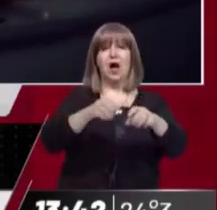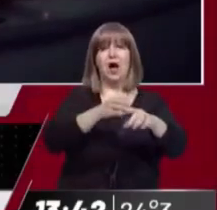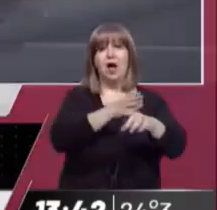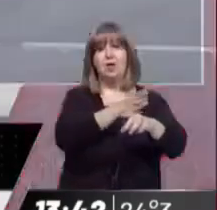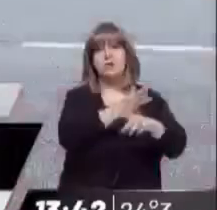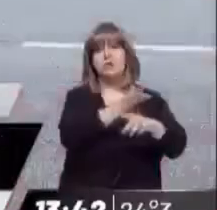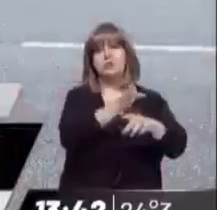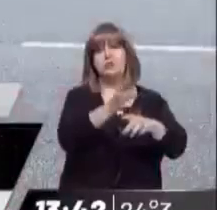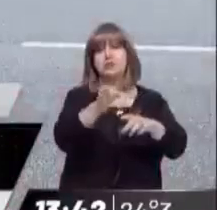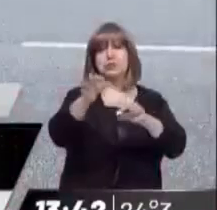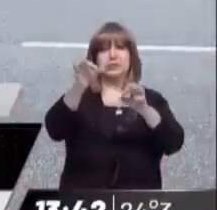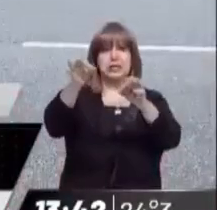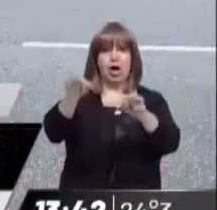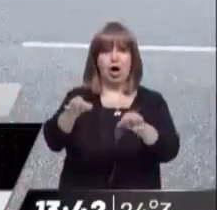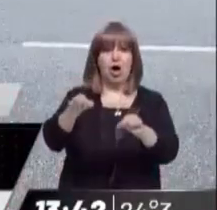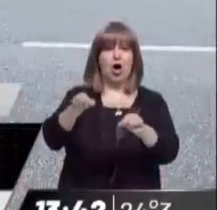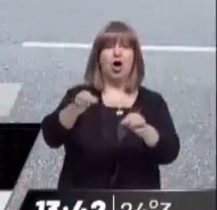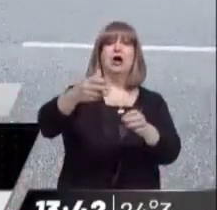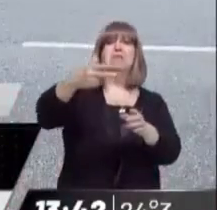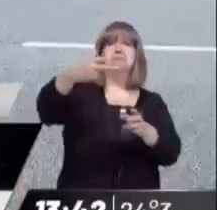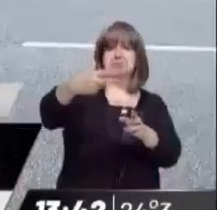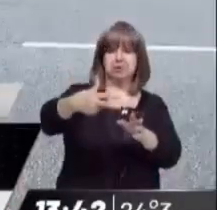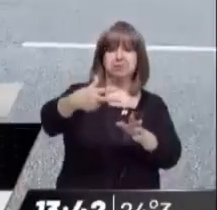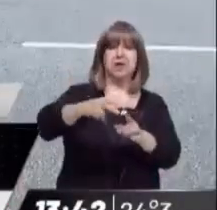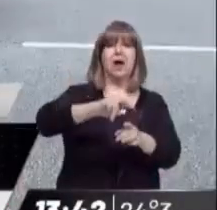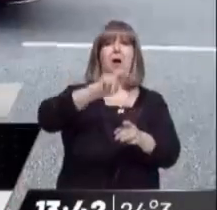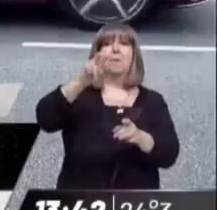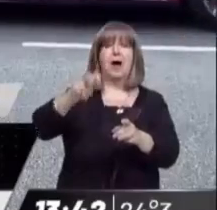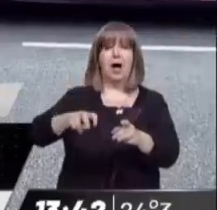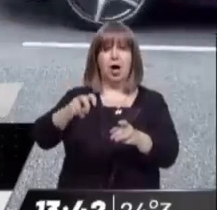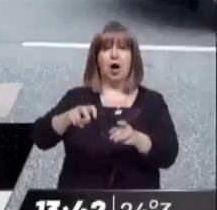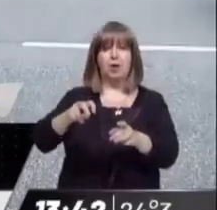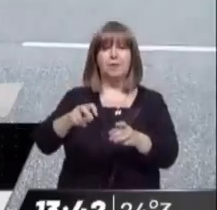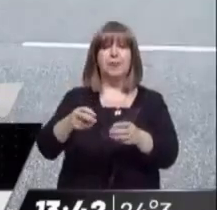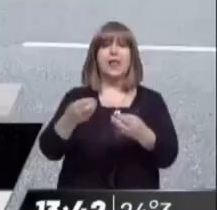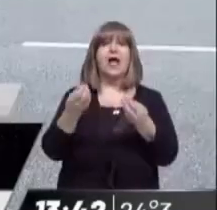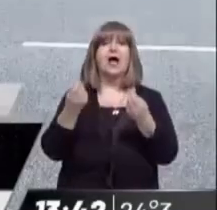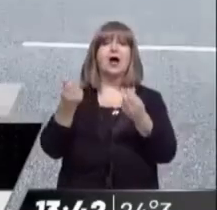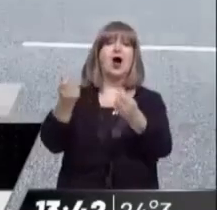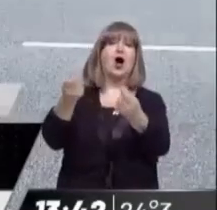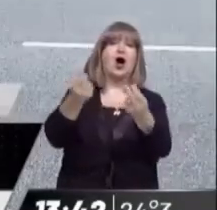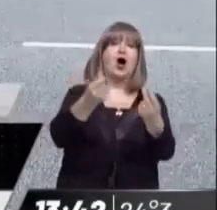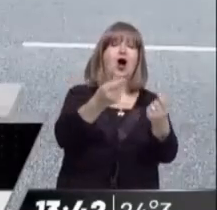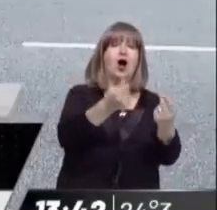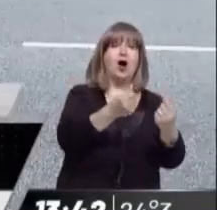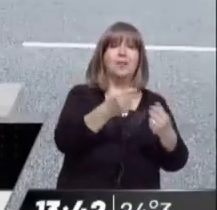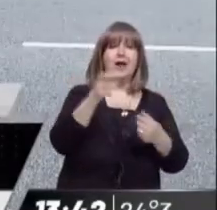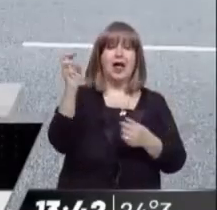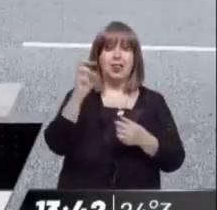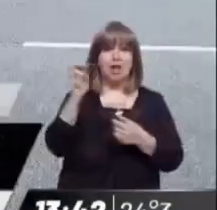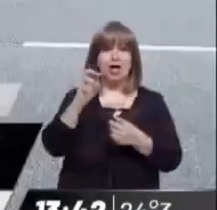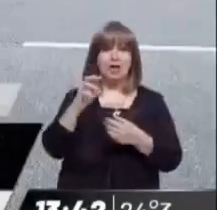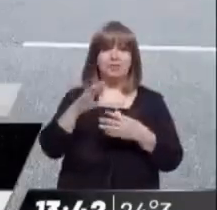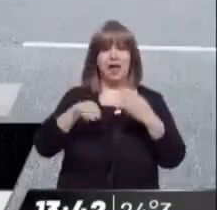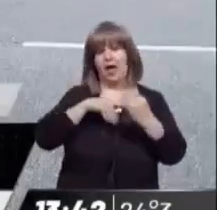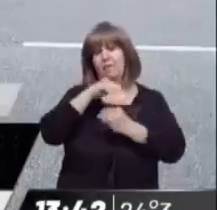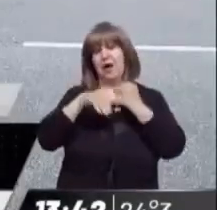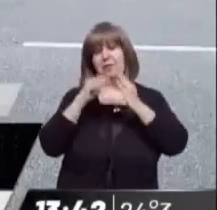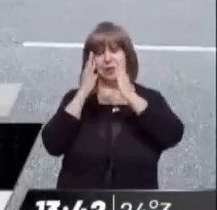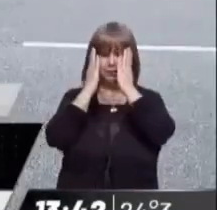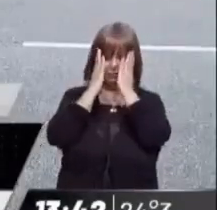estacionamiento no lo estacionó bajó y a gastar su dinero ahí en la familia se